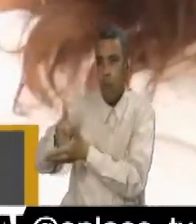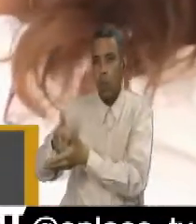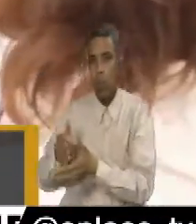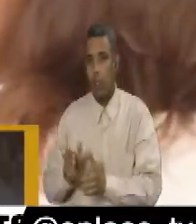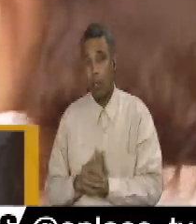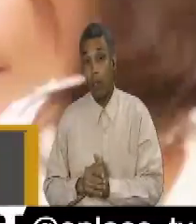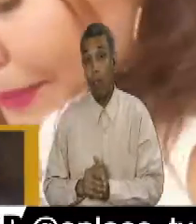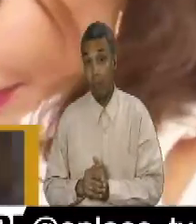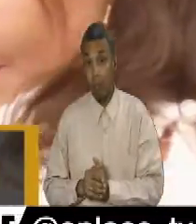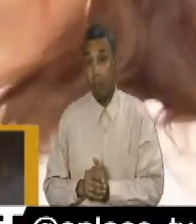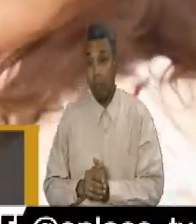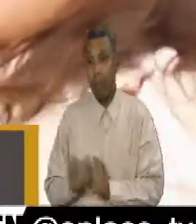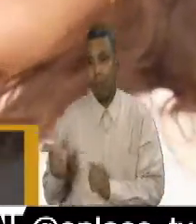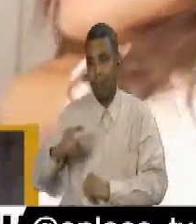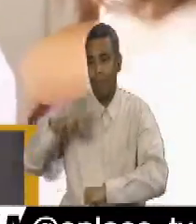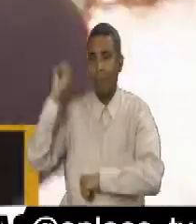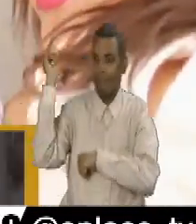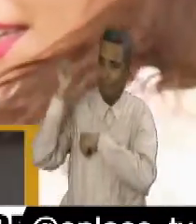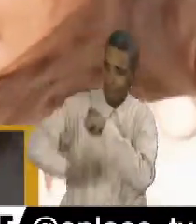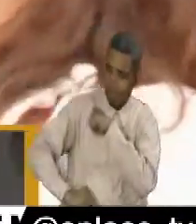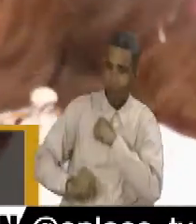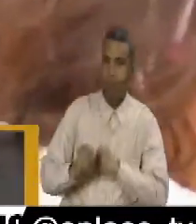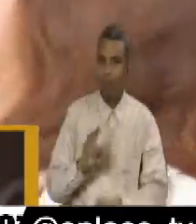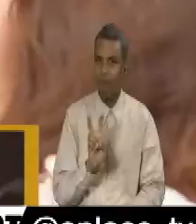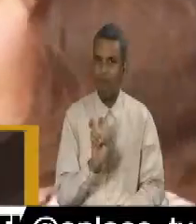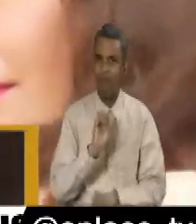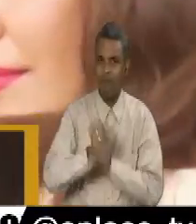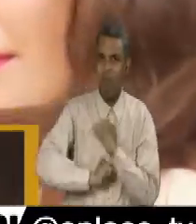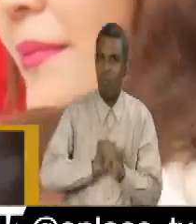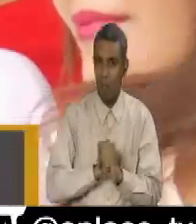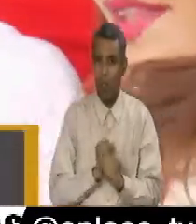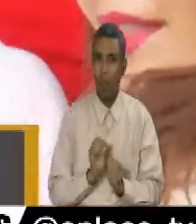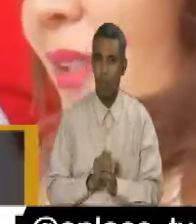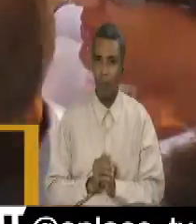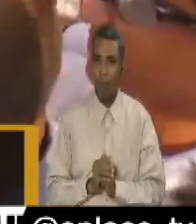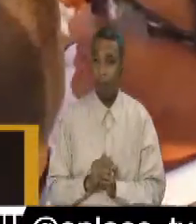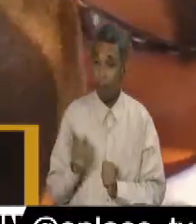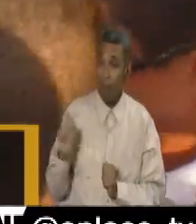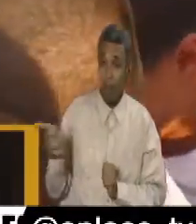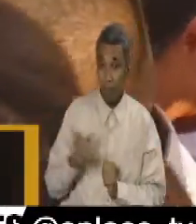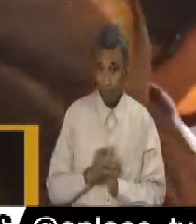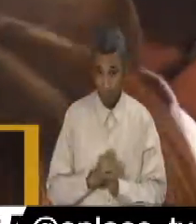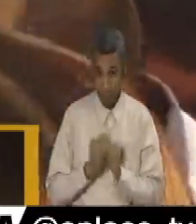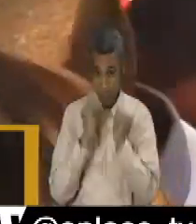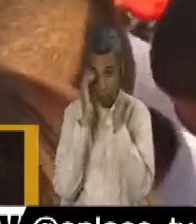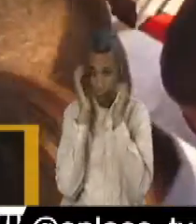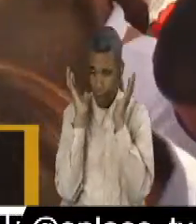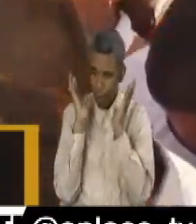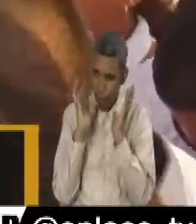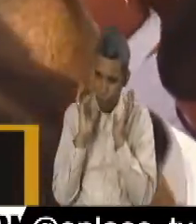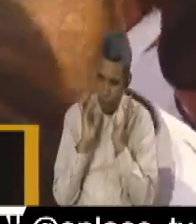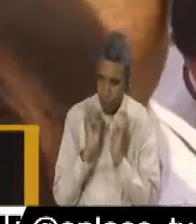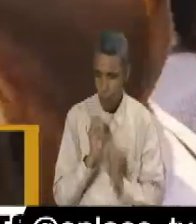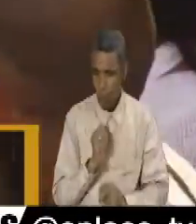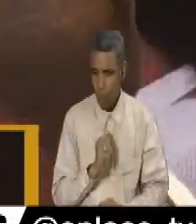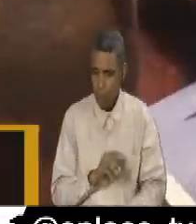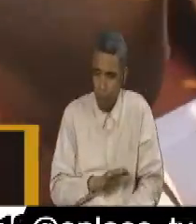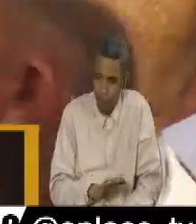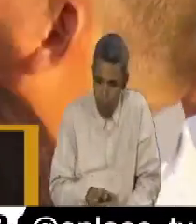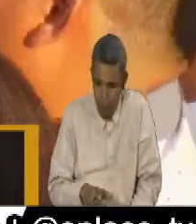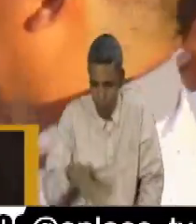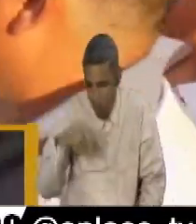tiempo. Pero no lograron que él opacara sus posiciones firmes. Él